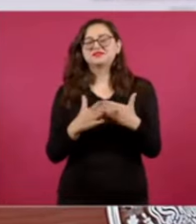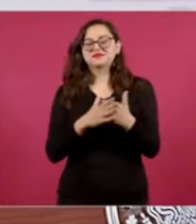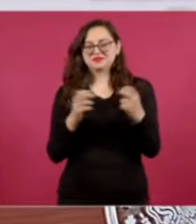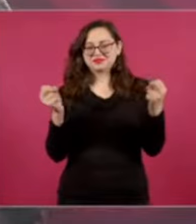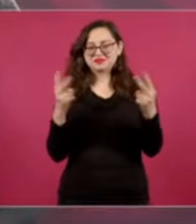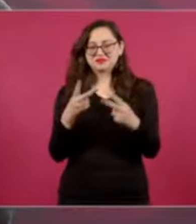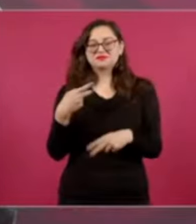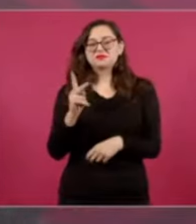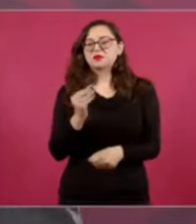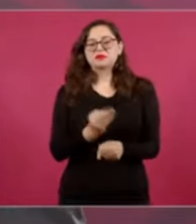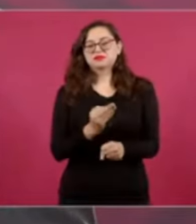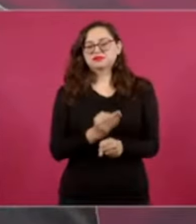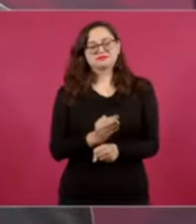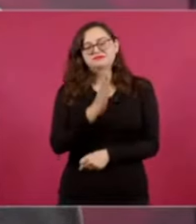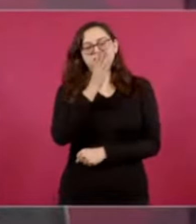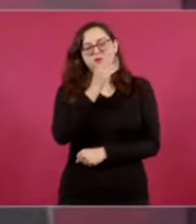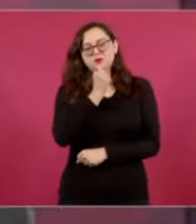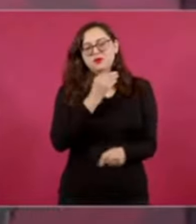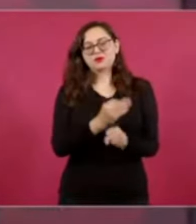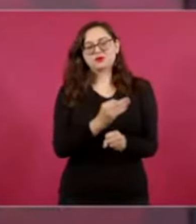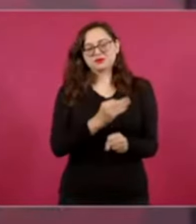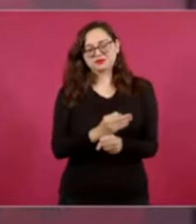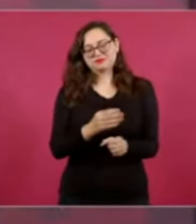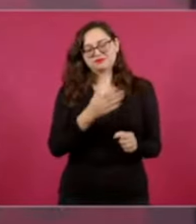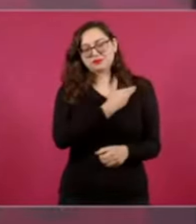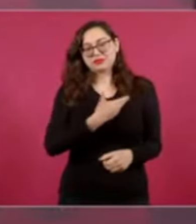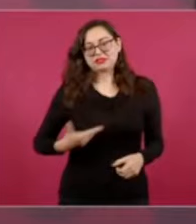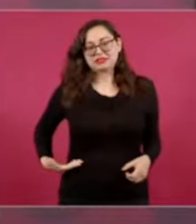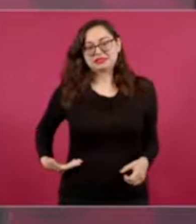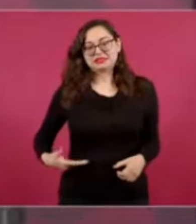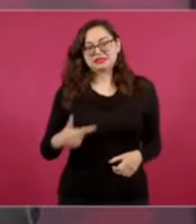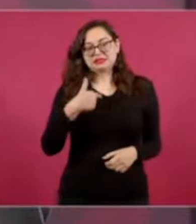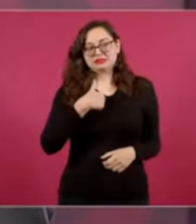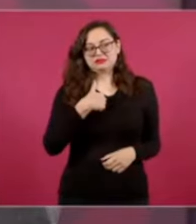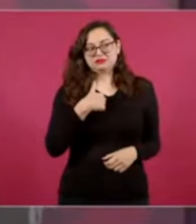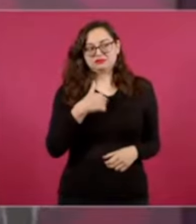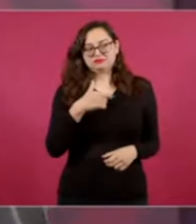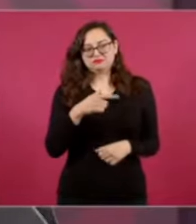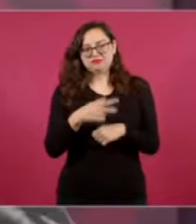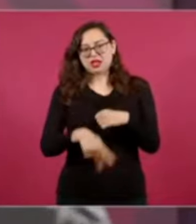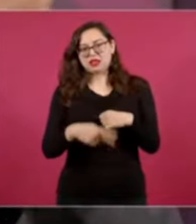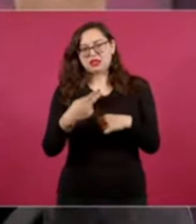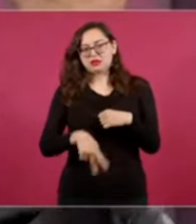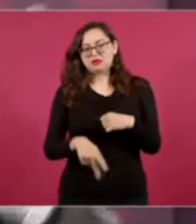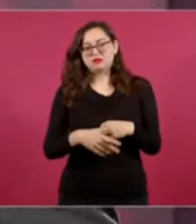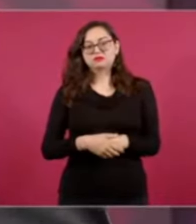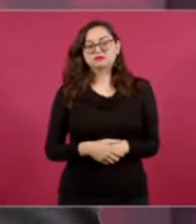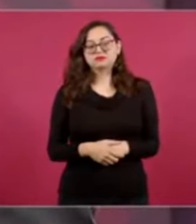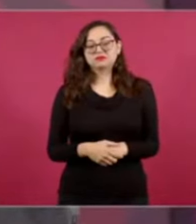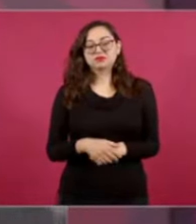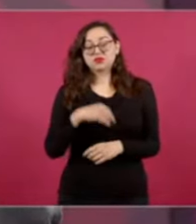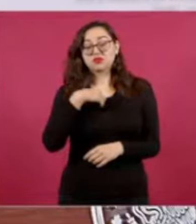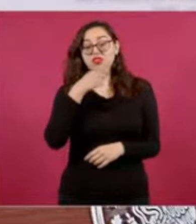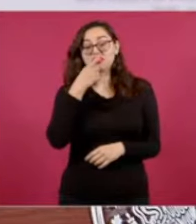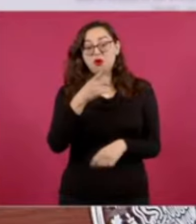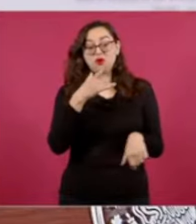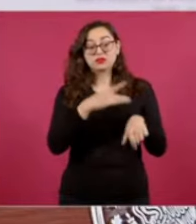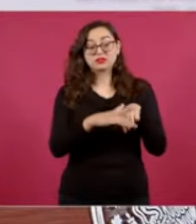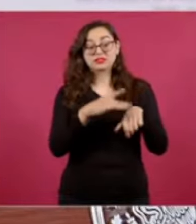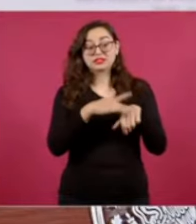Pero ahorita no puedo, entonces no me puedo exponer, porque si digo voy a ir a Chalco,